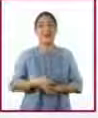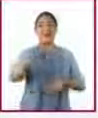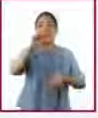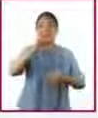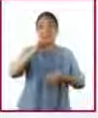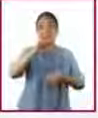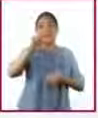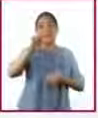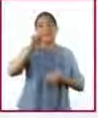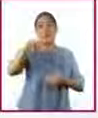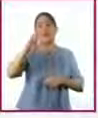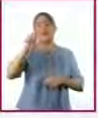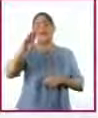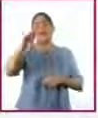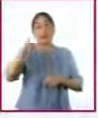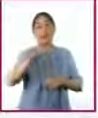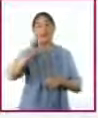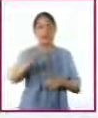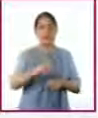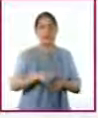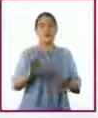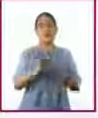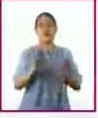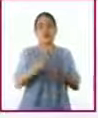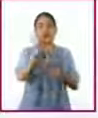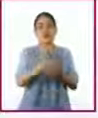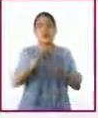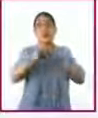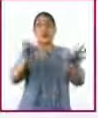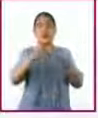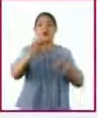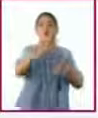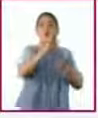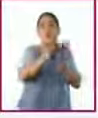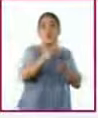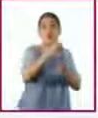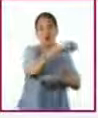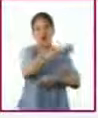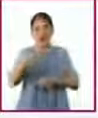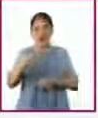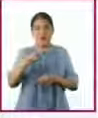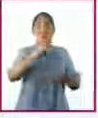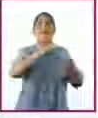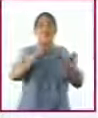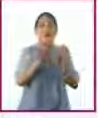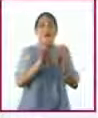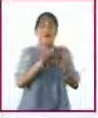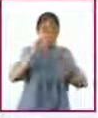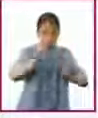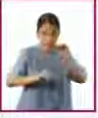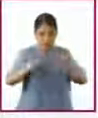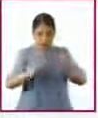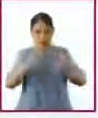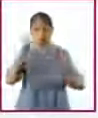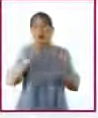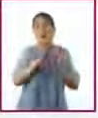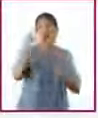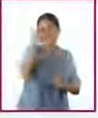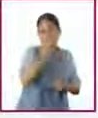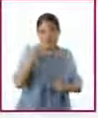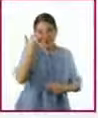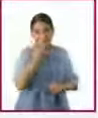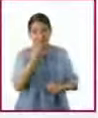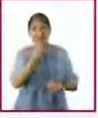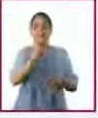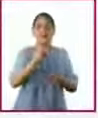Secundarias, información organizada, elaborada, análisis, extracción o reorganización que se sirve de